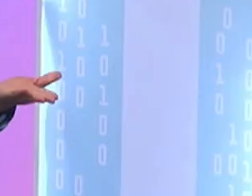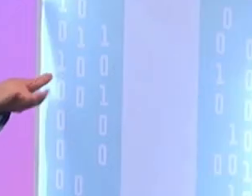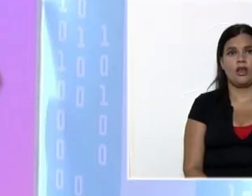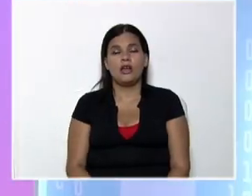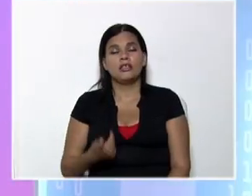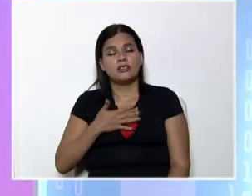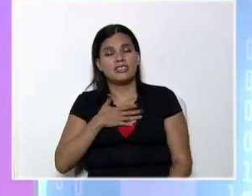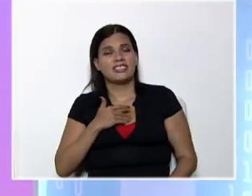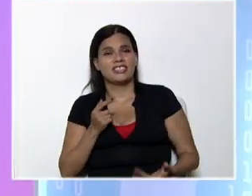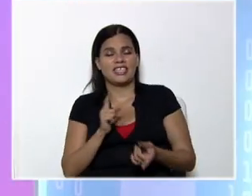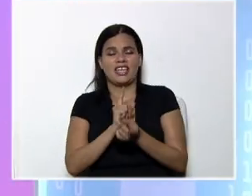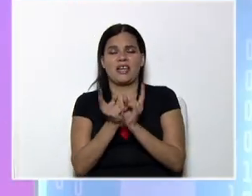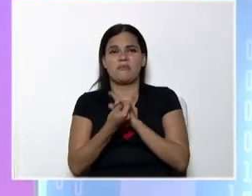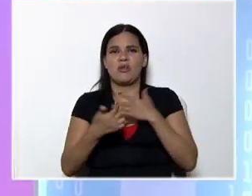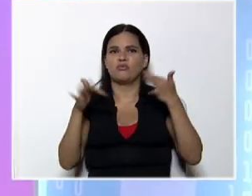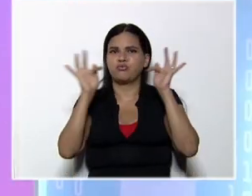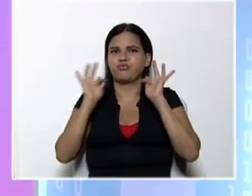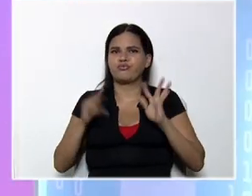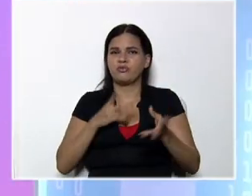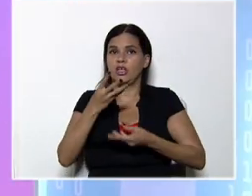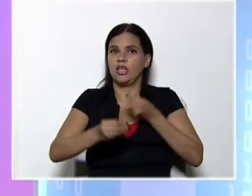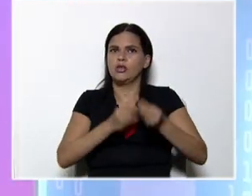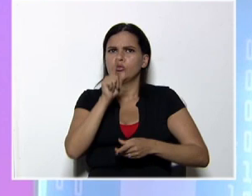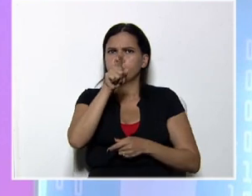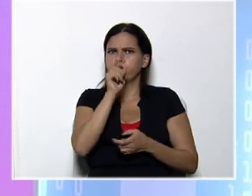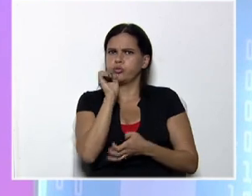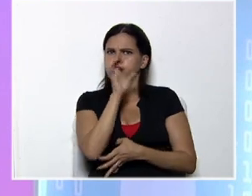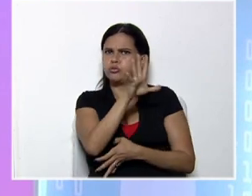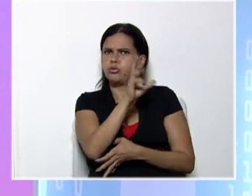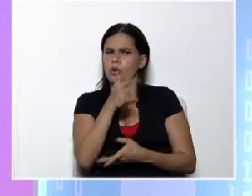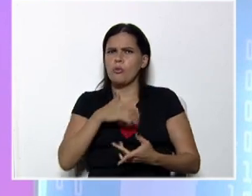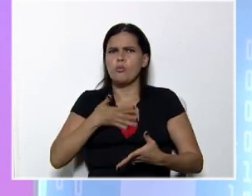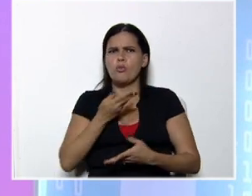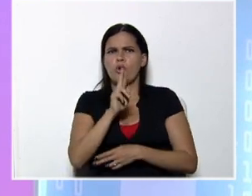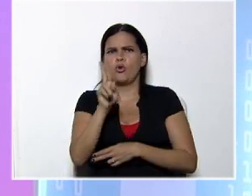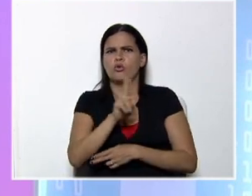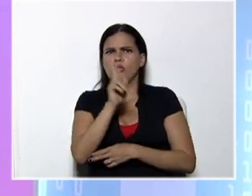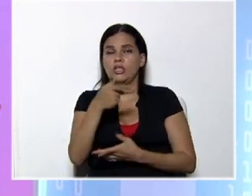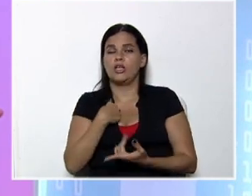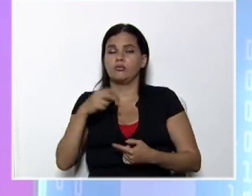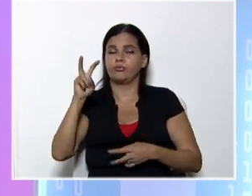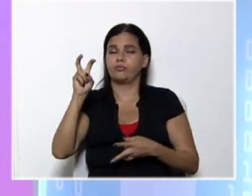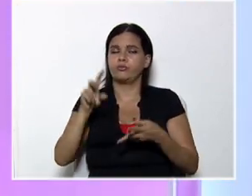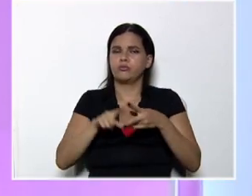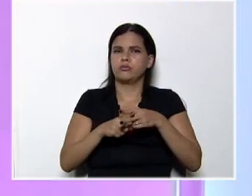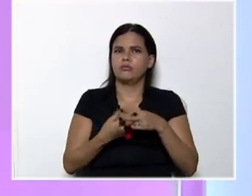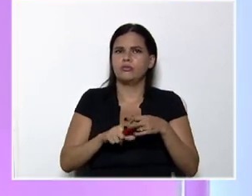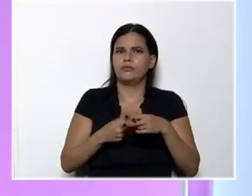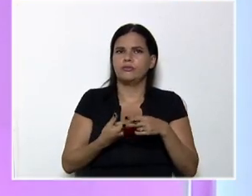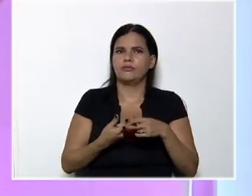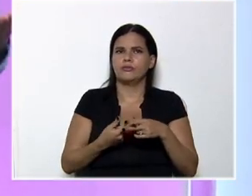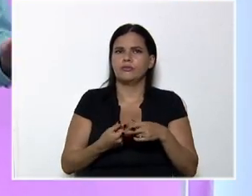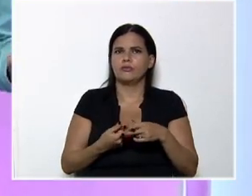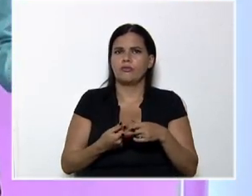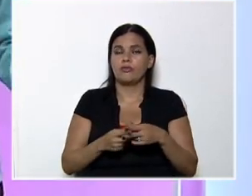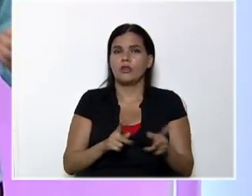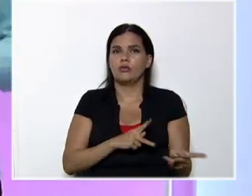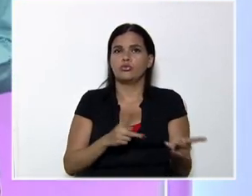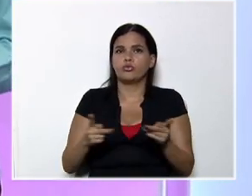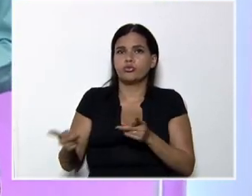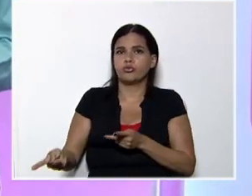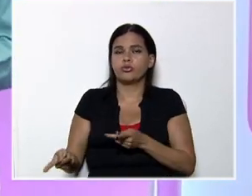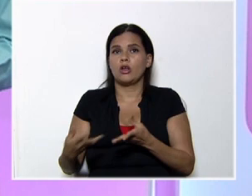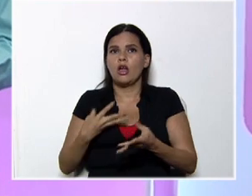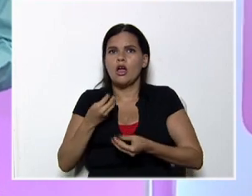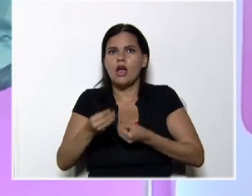Si quieres cambiar la manera en cómo realizas tus presentaciones, puedes utilizar esta novedosa herramienta. Los invitamos